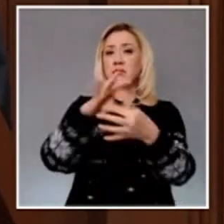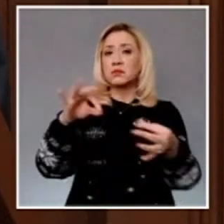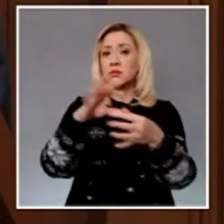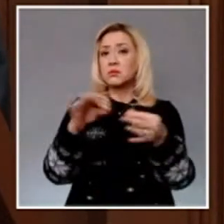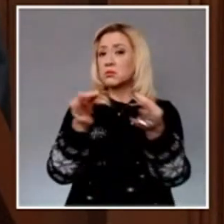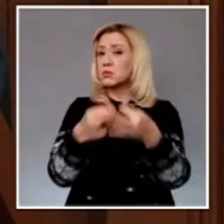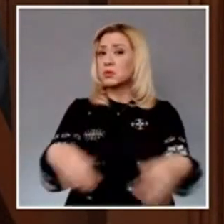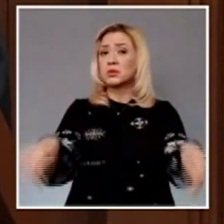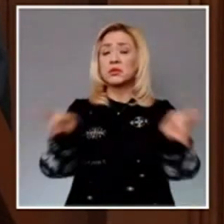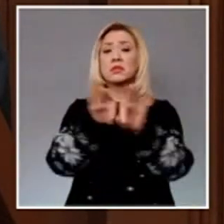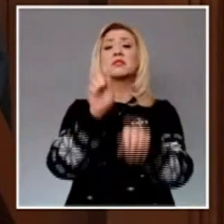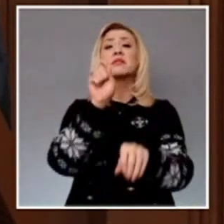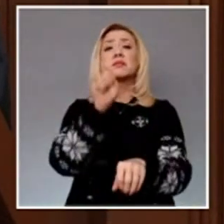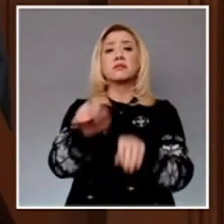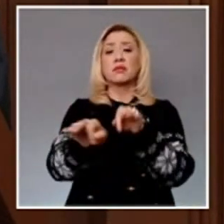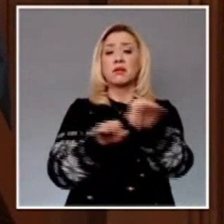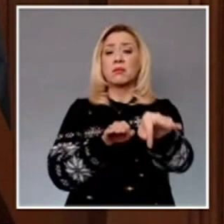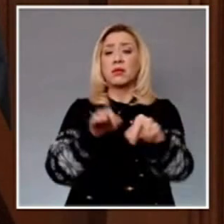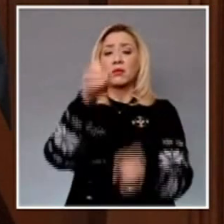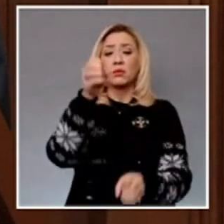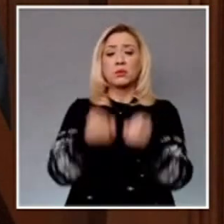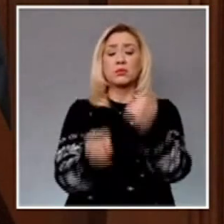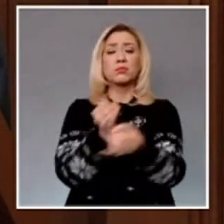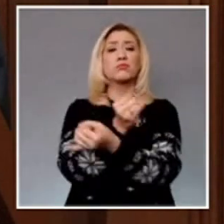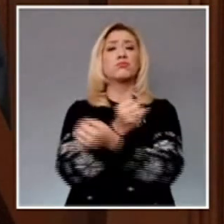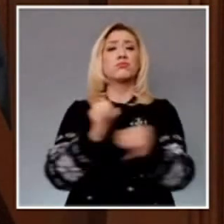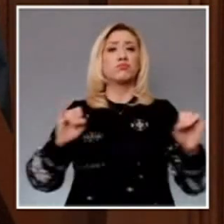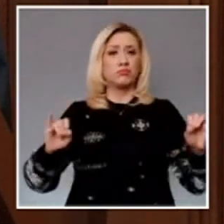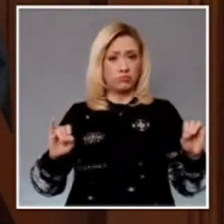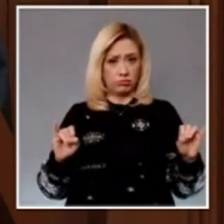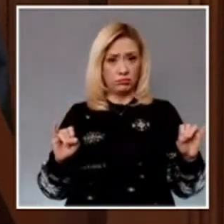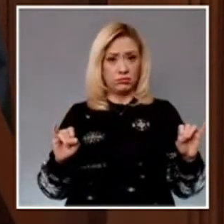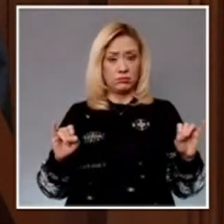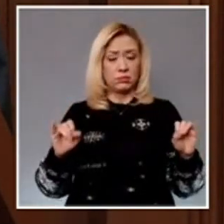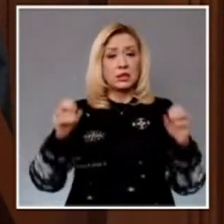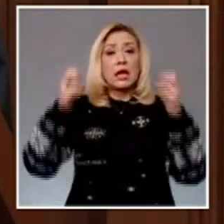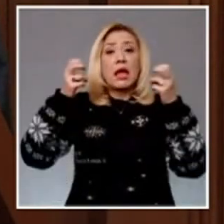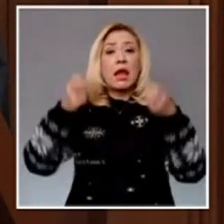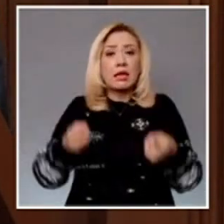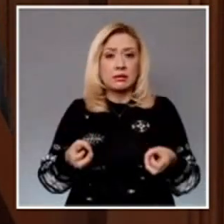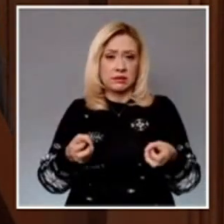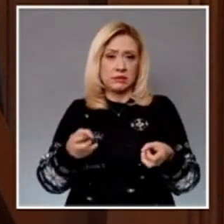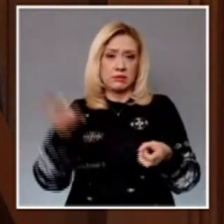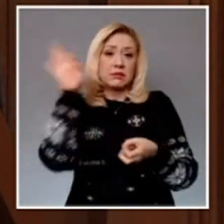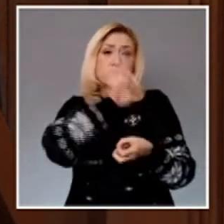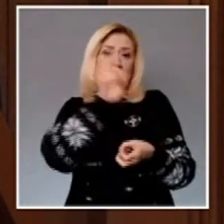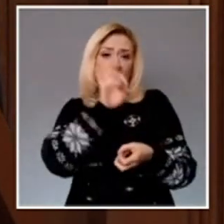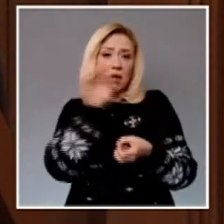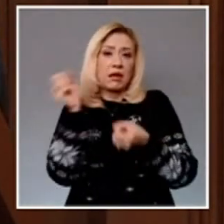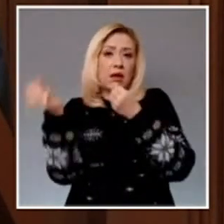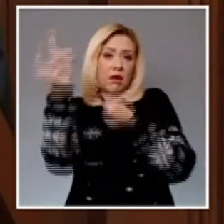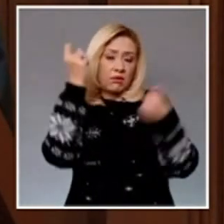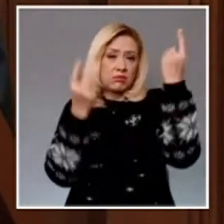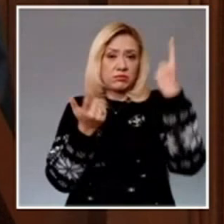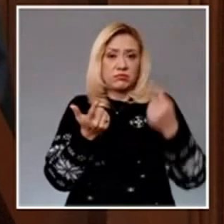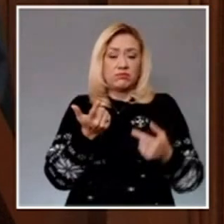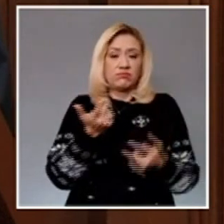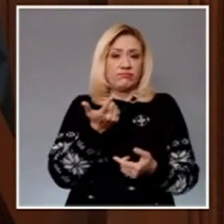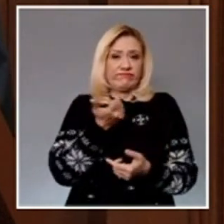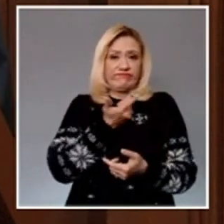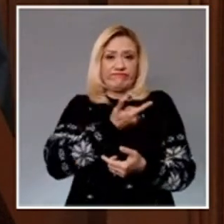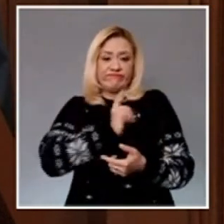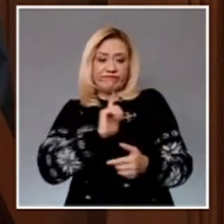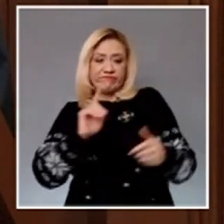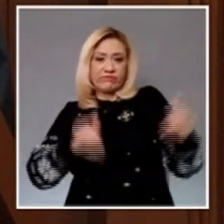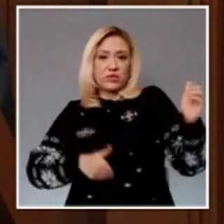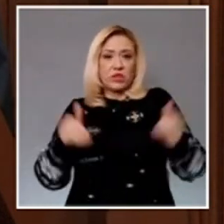judicial, pues aunque ésta pueda resultar incómoda para a quienes no se les da la razón, es un faro que